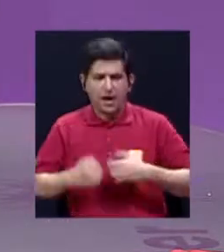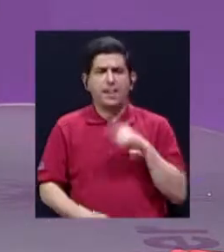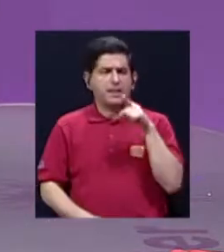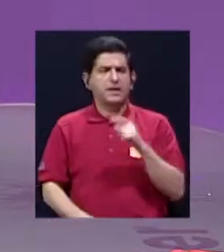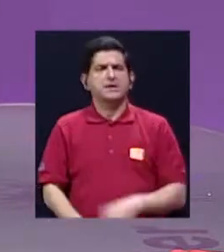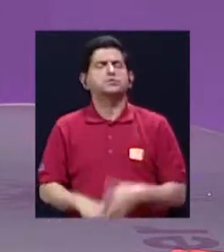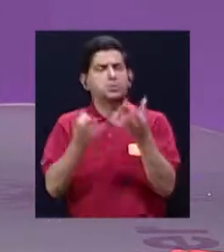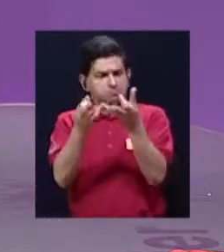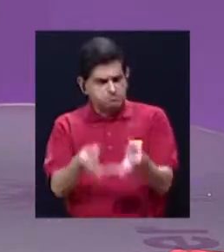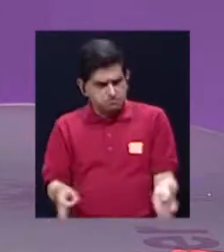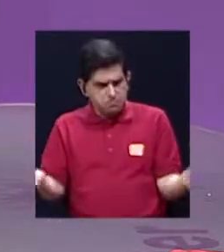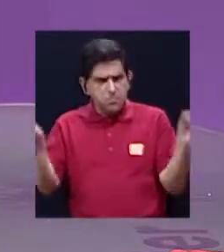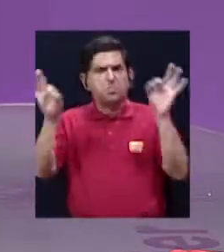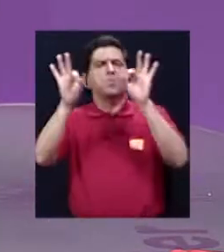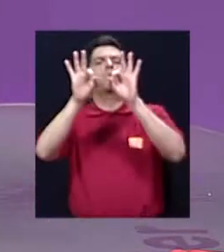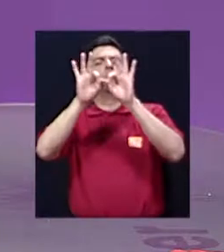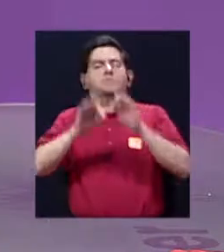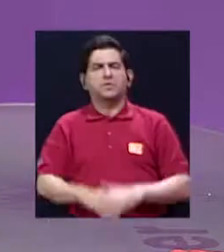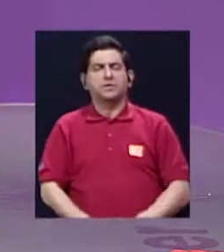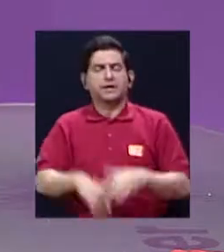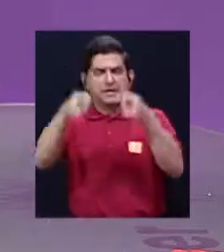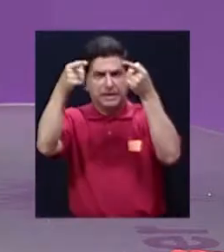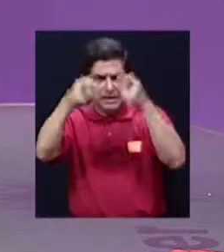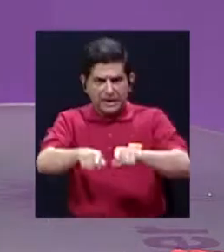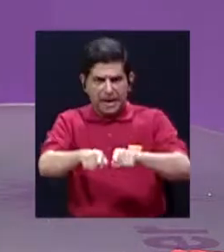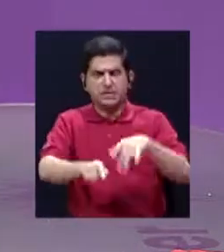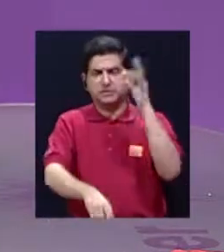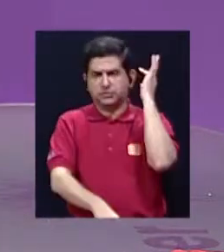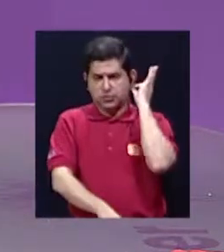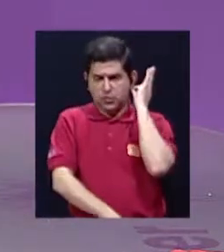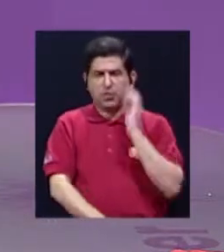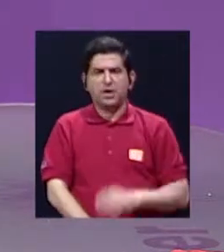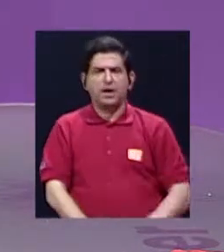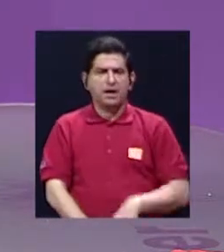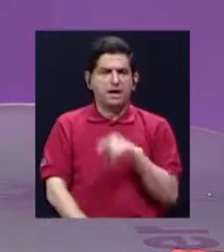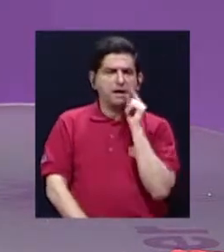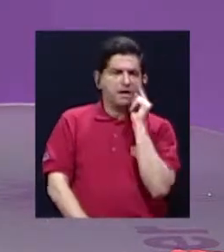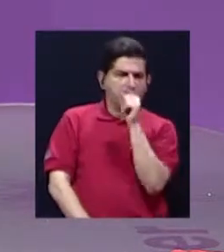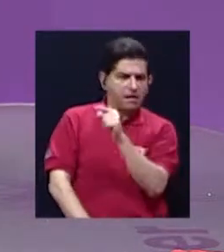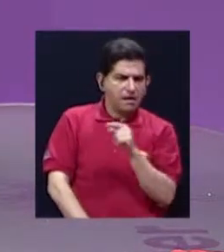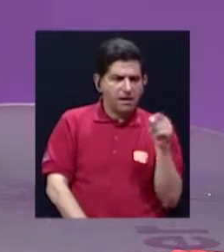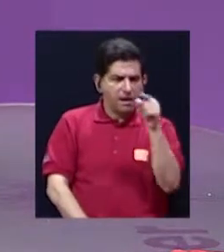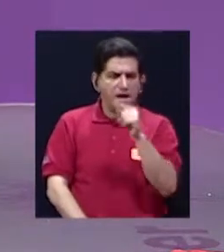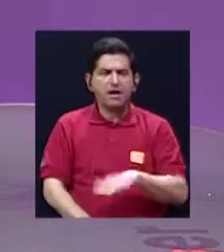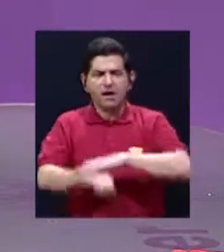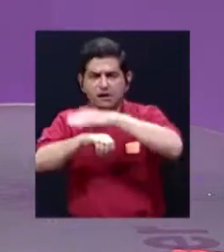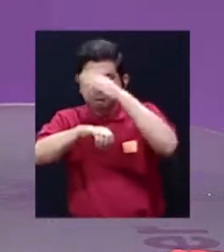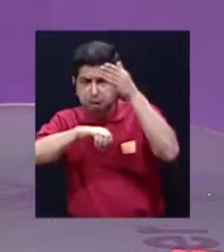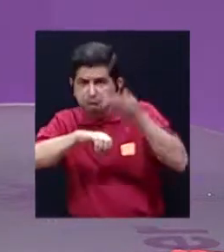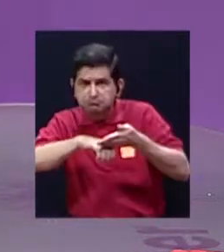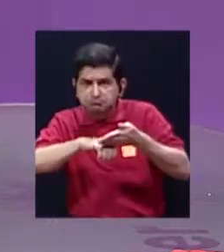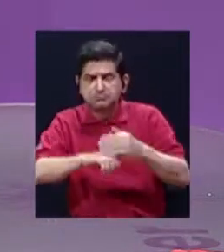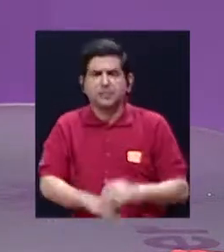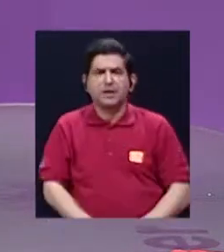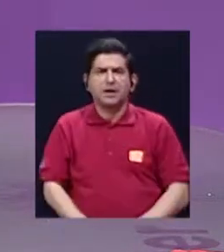sumamente importante precisamente para casos de mujeres que se vean en un embarazo de un feto que tenga